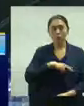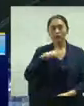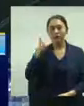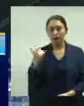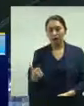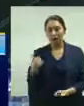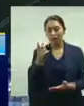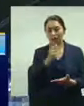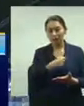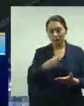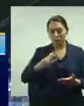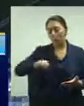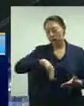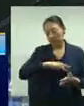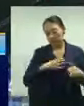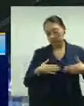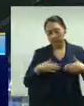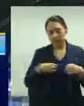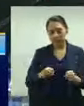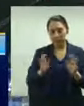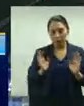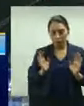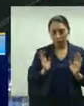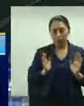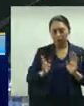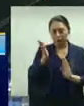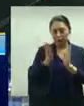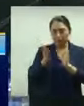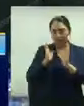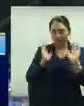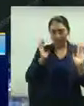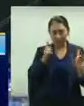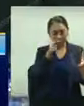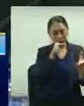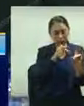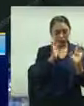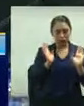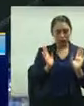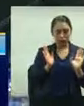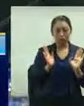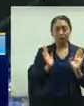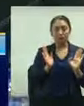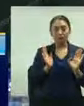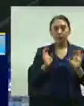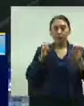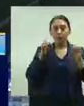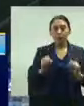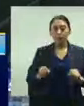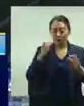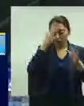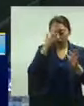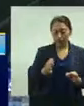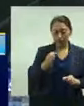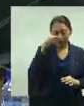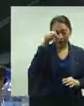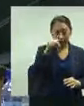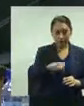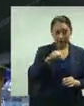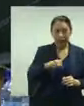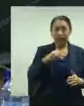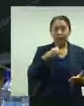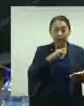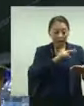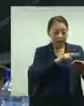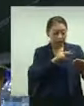firmó. ¿Verdad? De repente por ese lado va el enfoque. Ok, pero tal vez podemos acordar aquí que esa es la lectura que teníamos